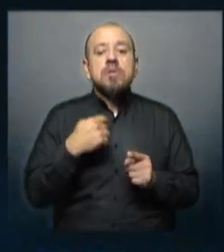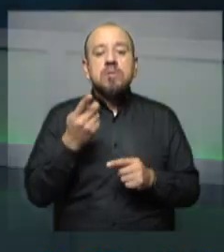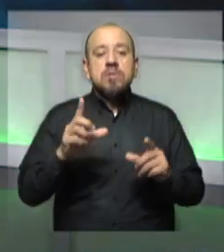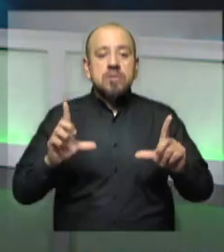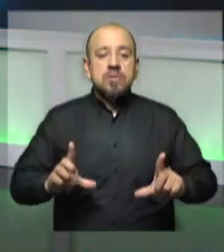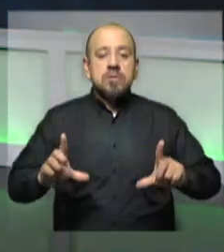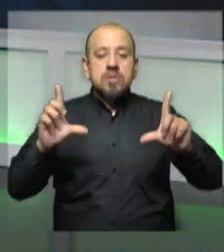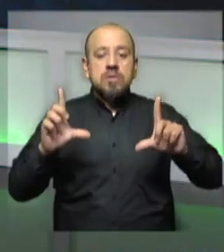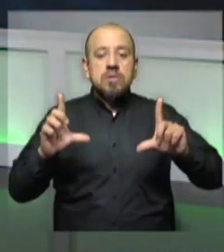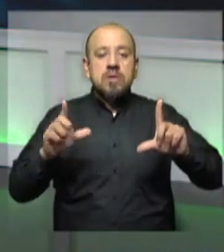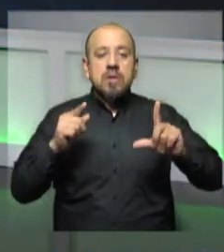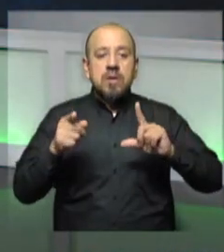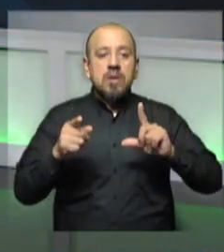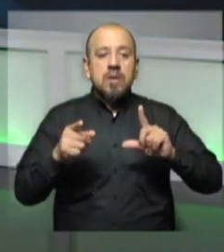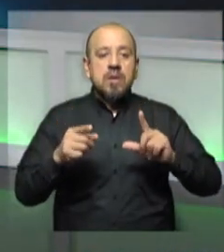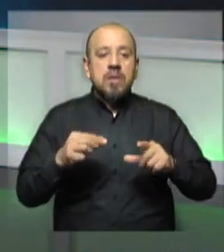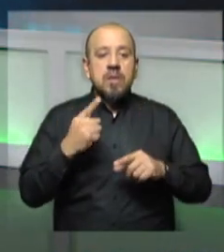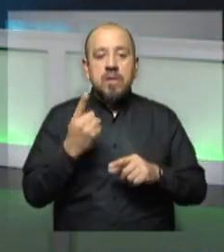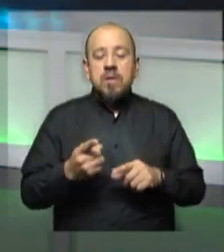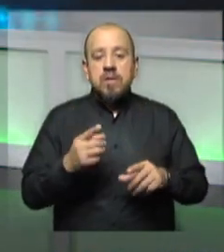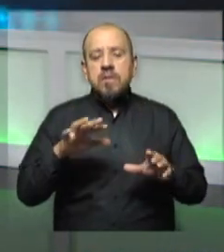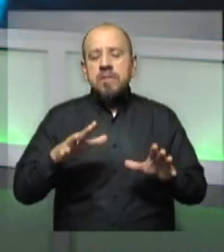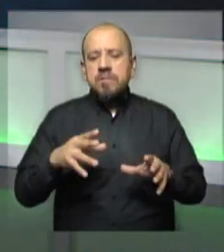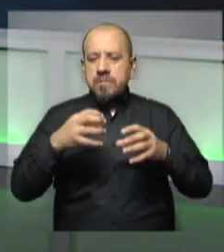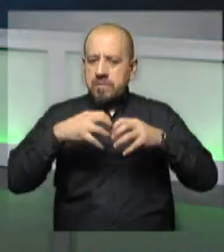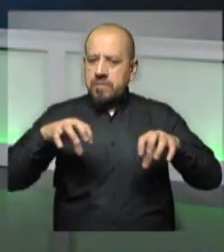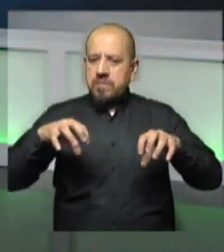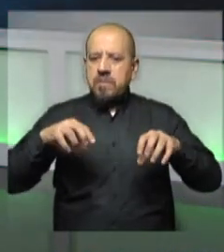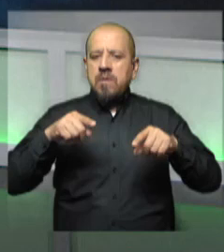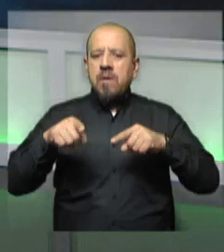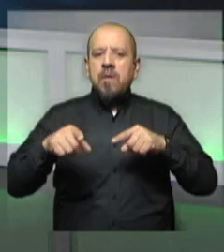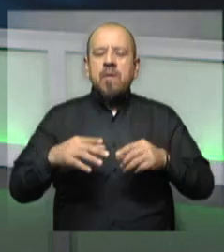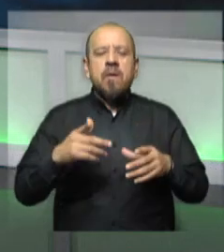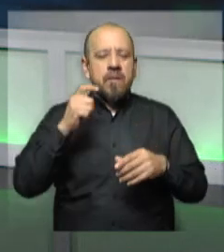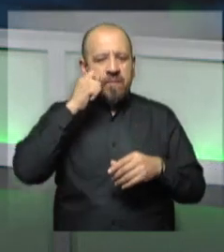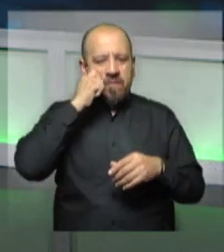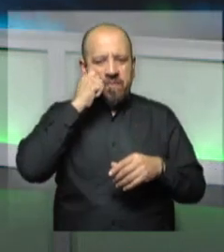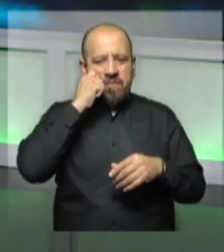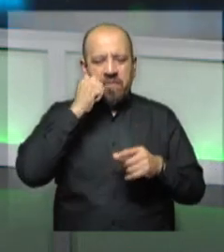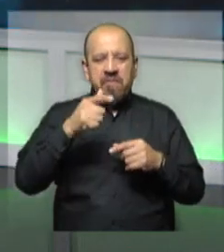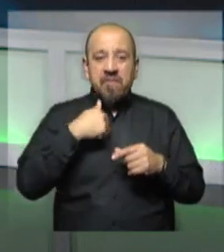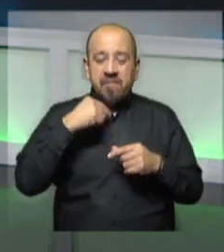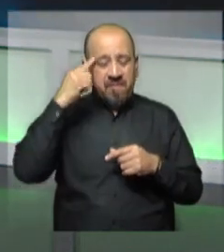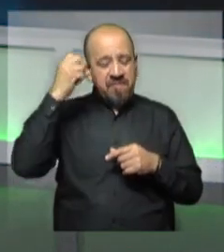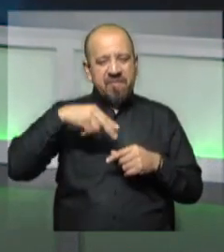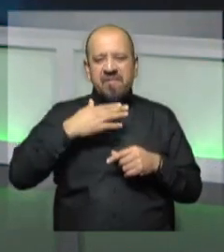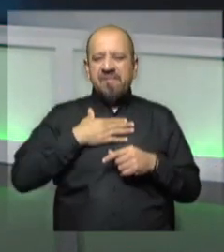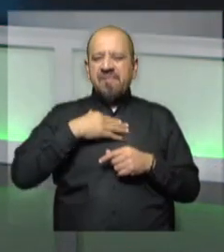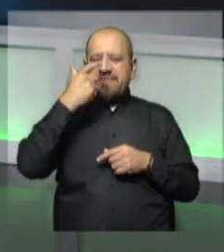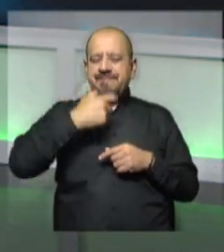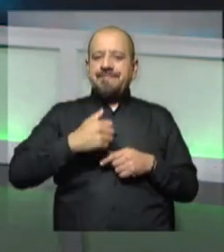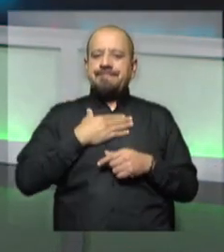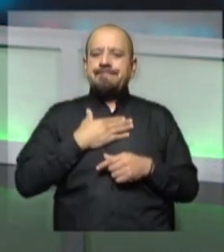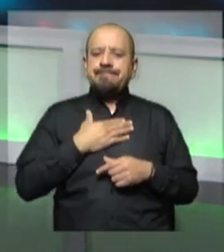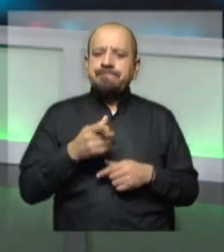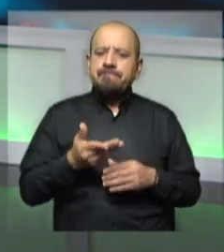lo que vamos a meternos es en la primer desagregación que tenemos que tiene que ver con los grupos de edad y esto creo y es una opinión personal pero es una de las fotos